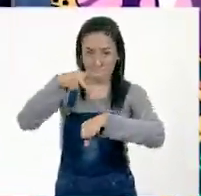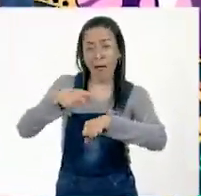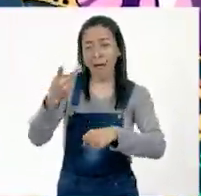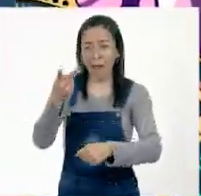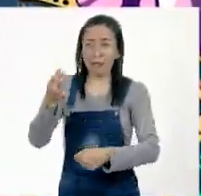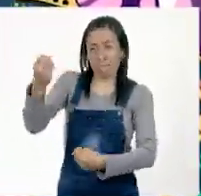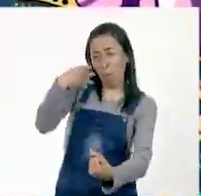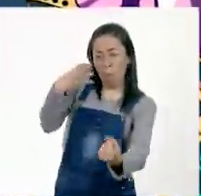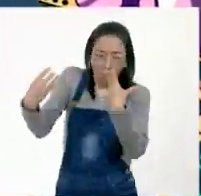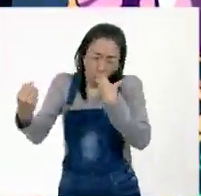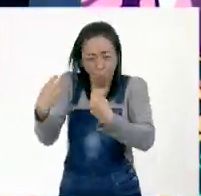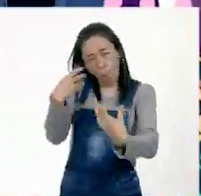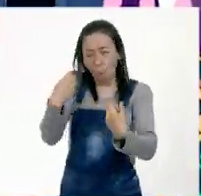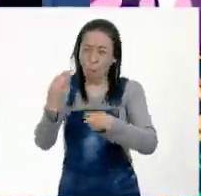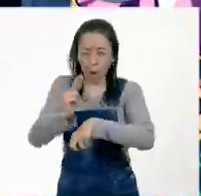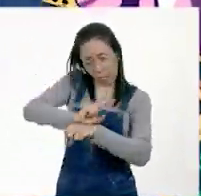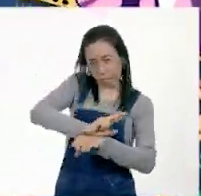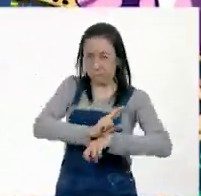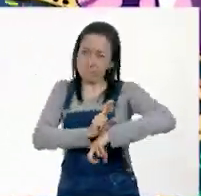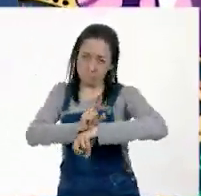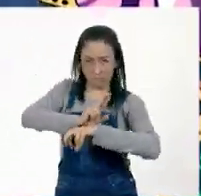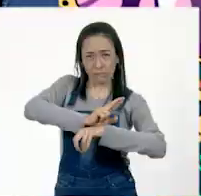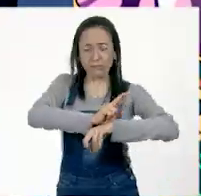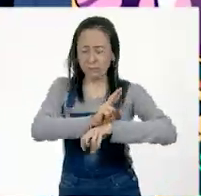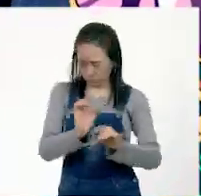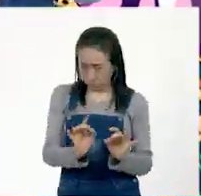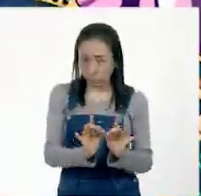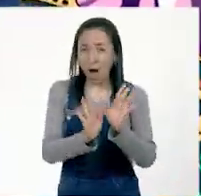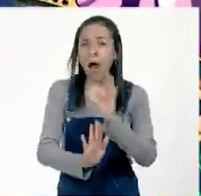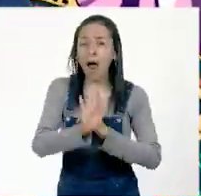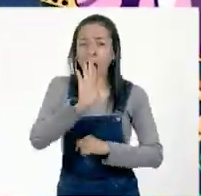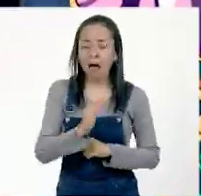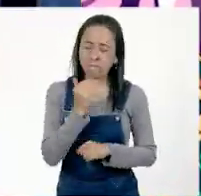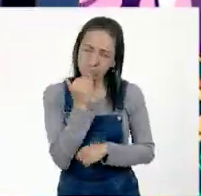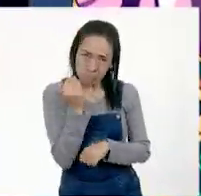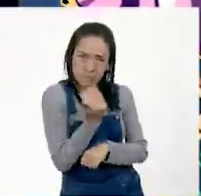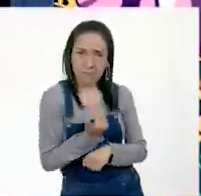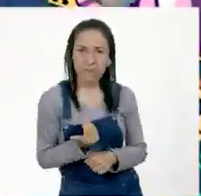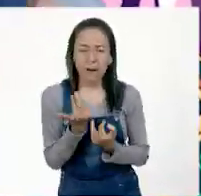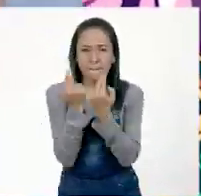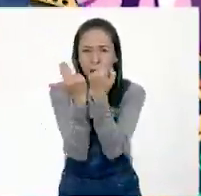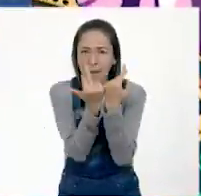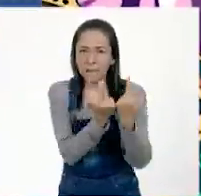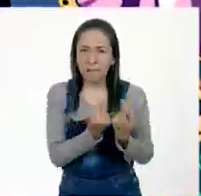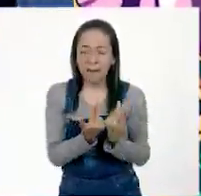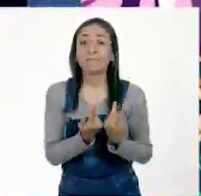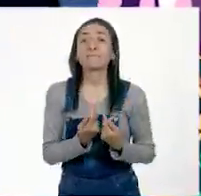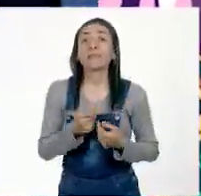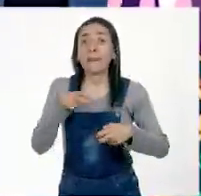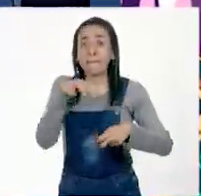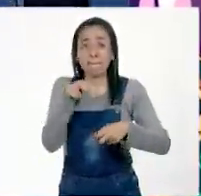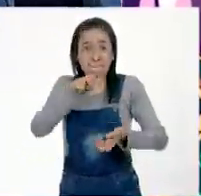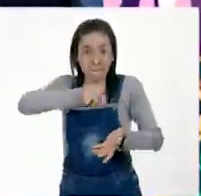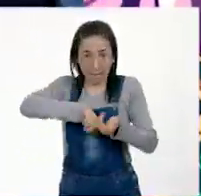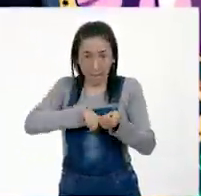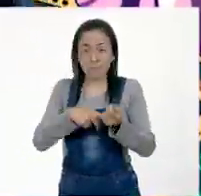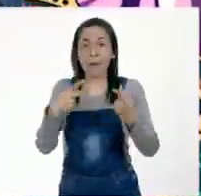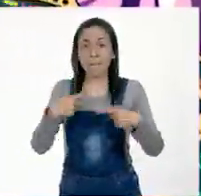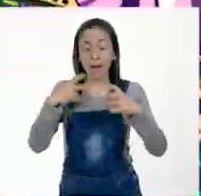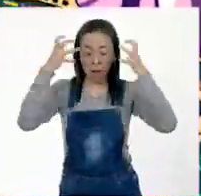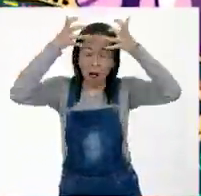parecer, los impactos recibidos provocaron un desperfecto en la nave y la tripulación está investigando.